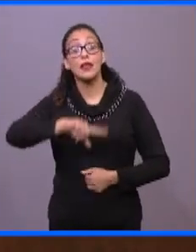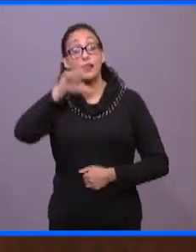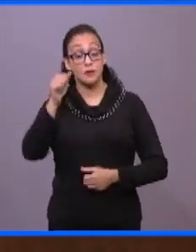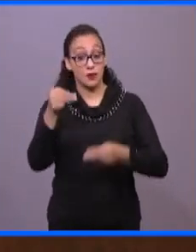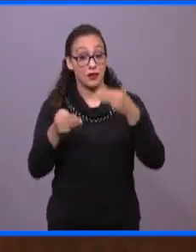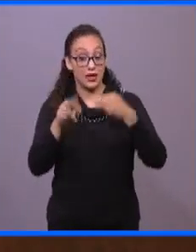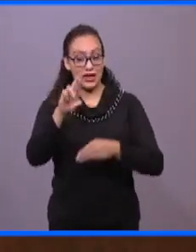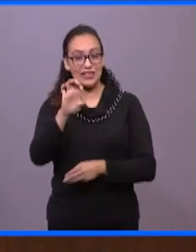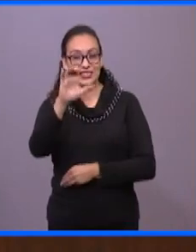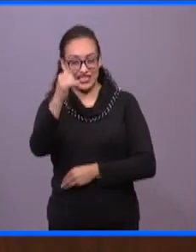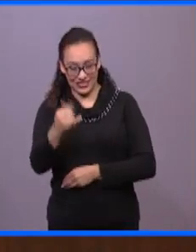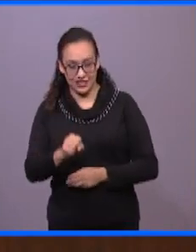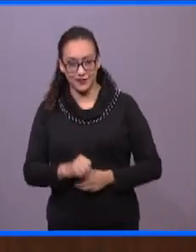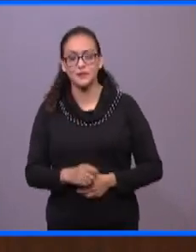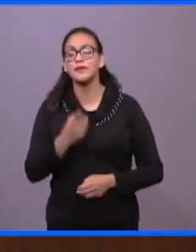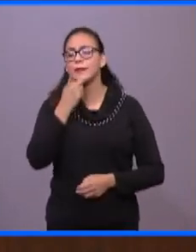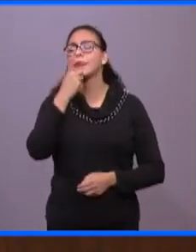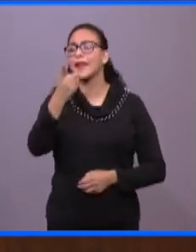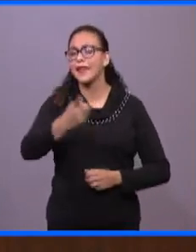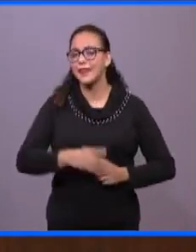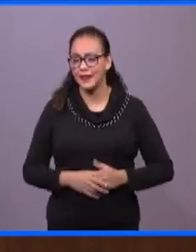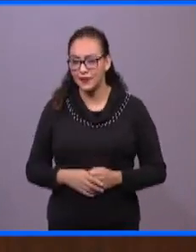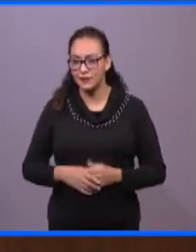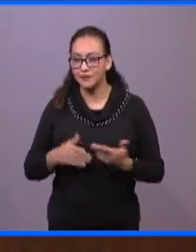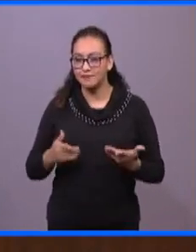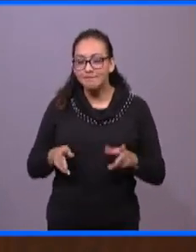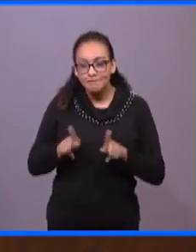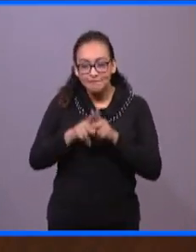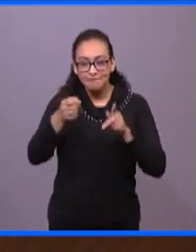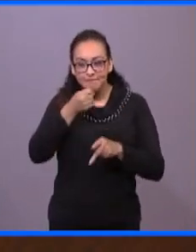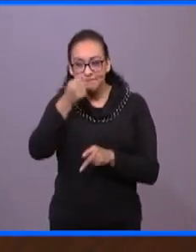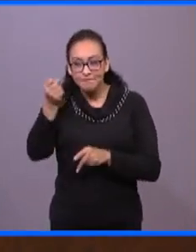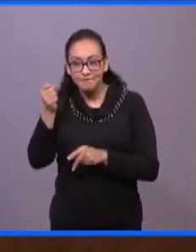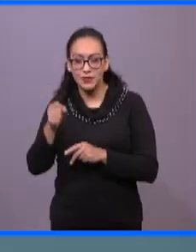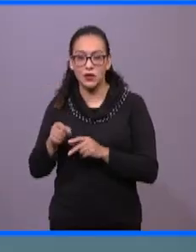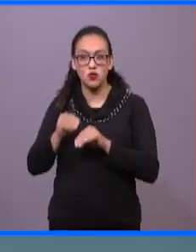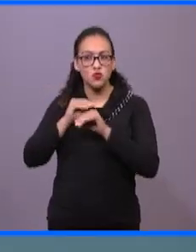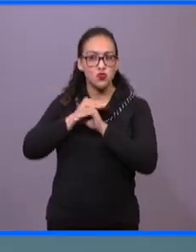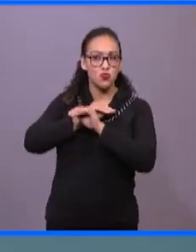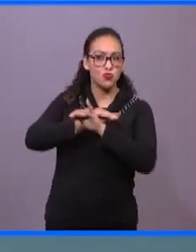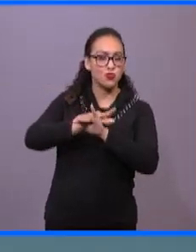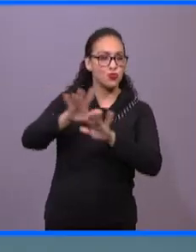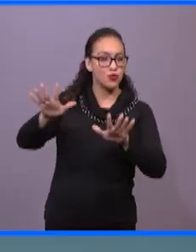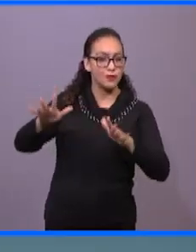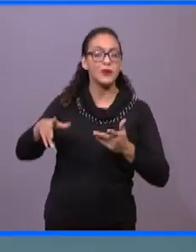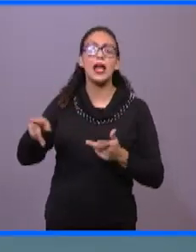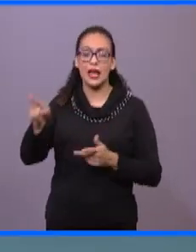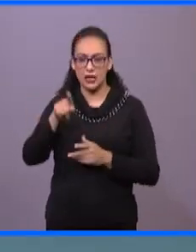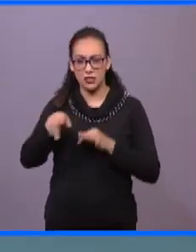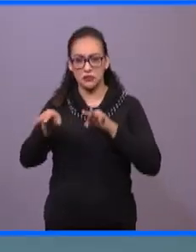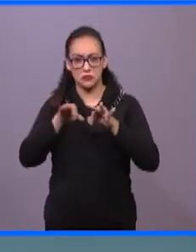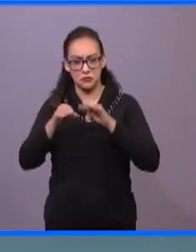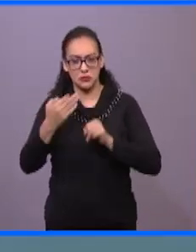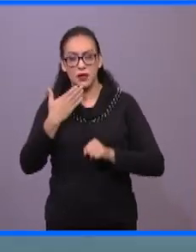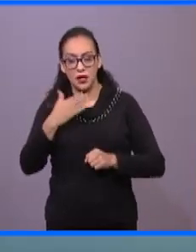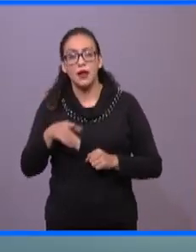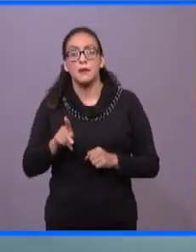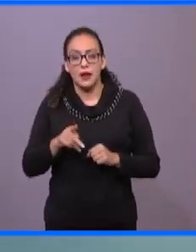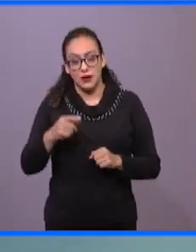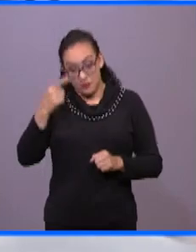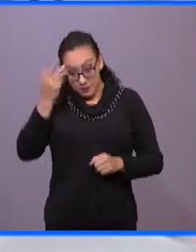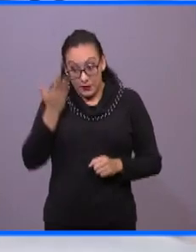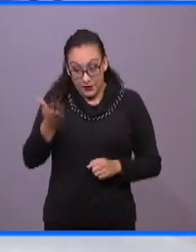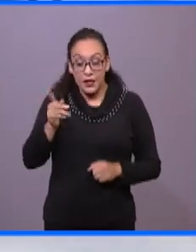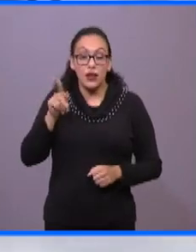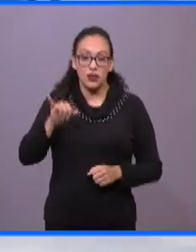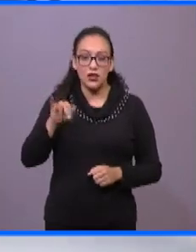magistrado Reyes Rodríguez Mondragón argumentó que las notas periodísticas no fueron rumores y cumplían con los elementos de indicios para ordenar al